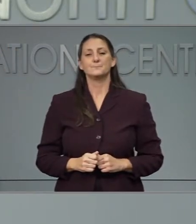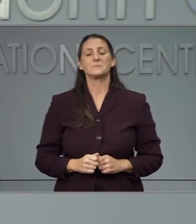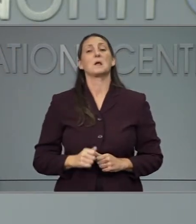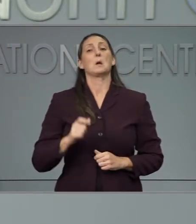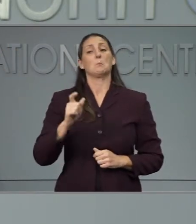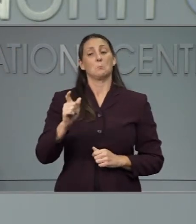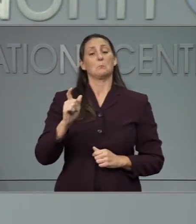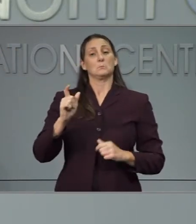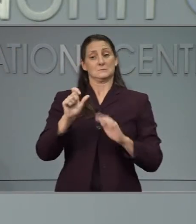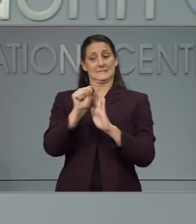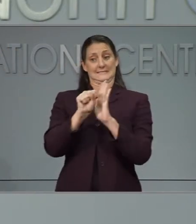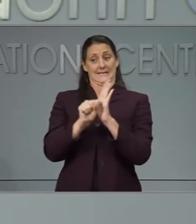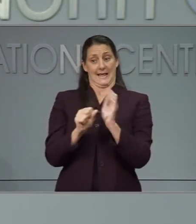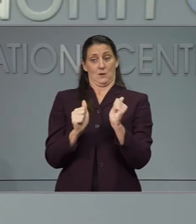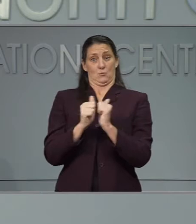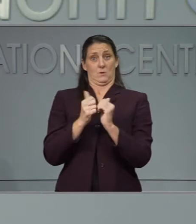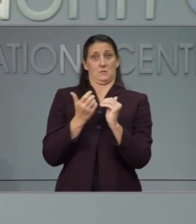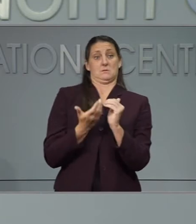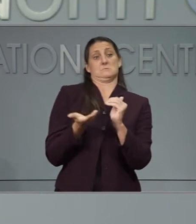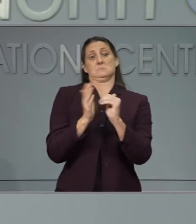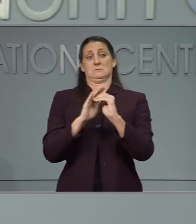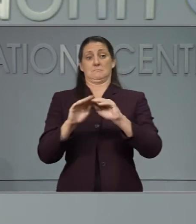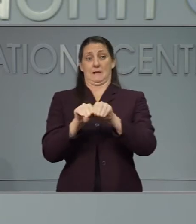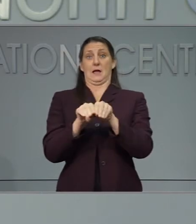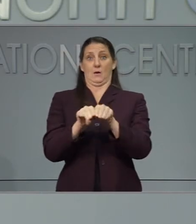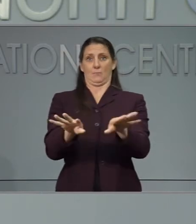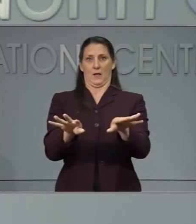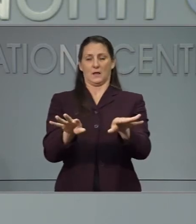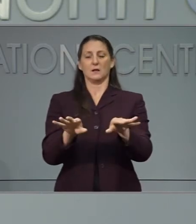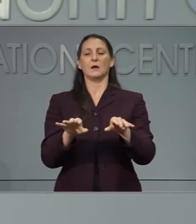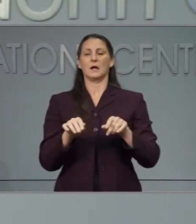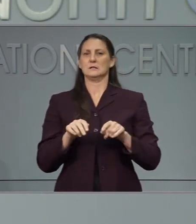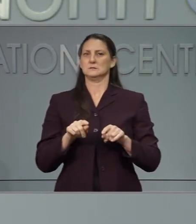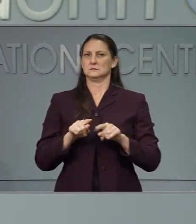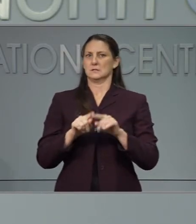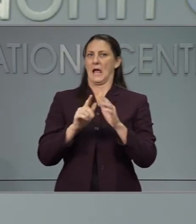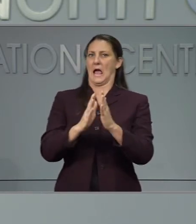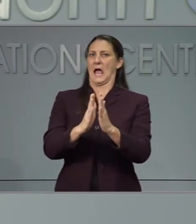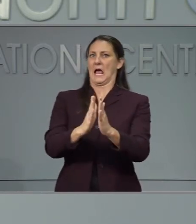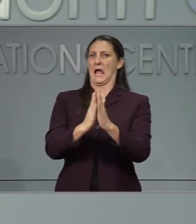aconsejando a los estados que tenían brotes a mantener